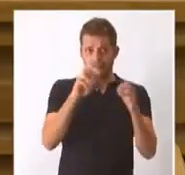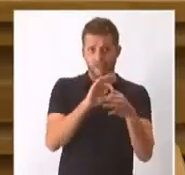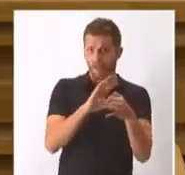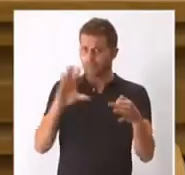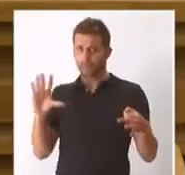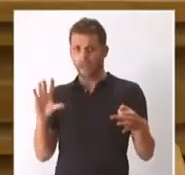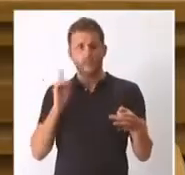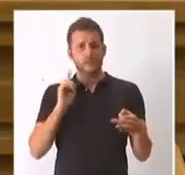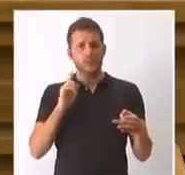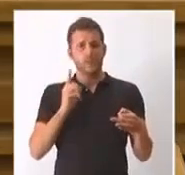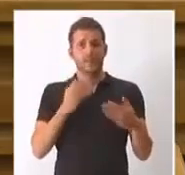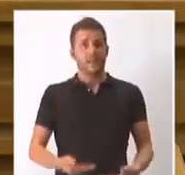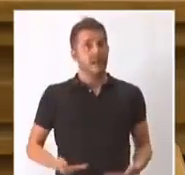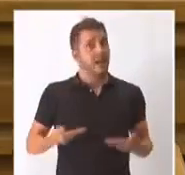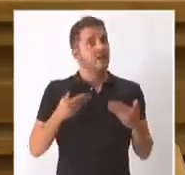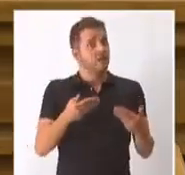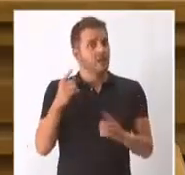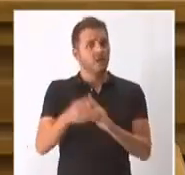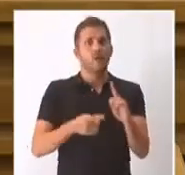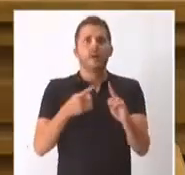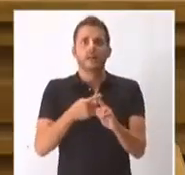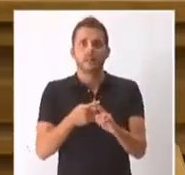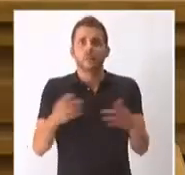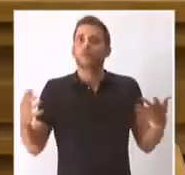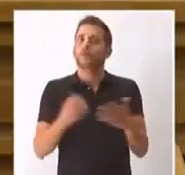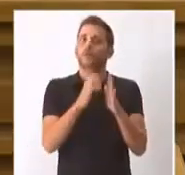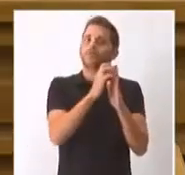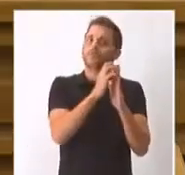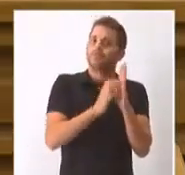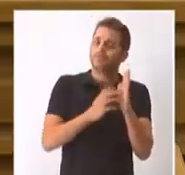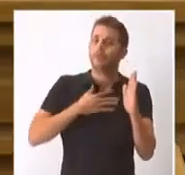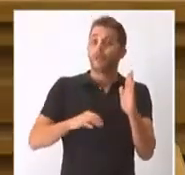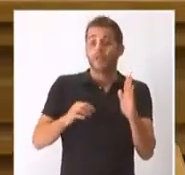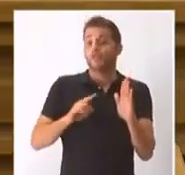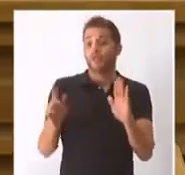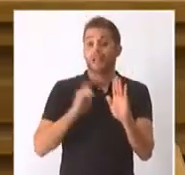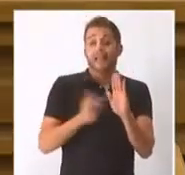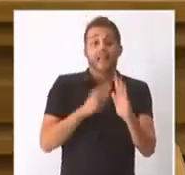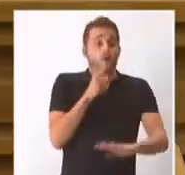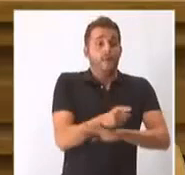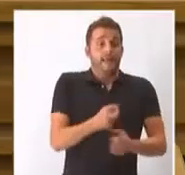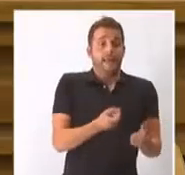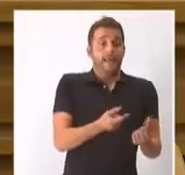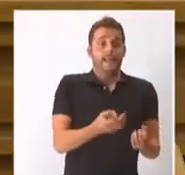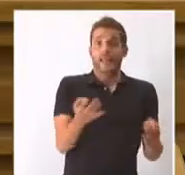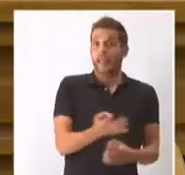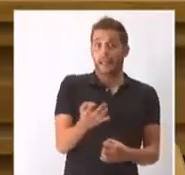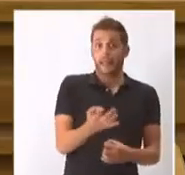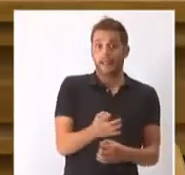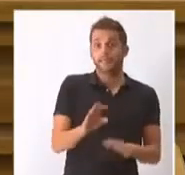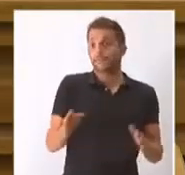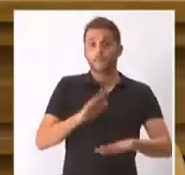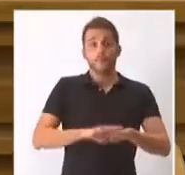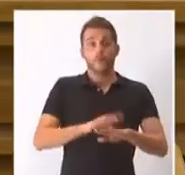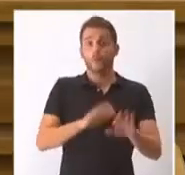llanamente por ayudar a que se pueda descontar a desgravar entre todos un gasto que la ley obliga y que no es culpa de nadie salvo de que la ley